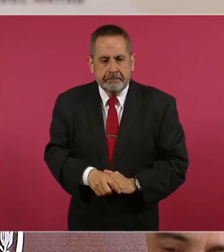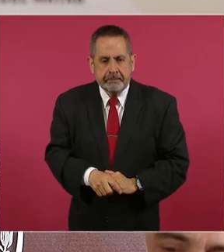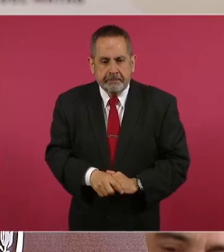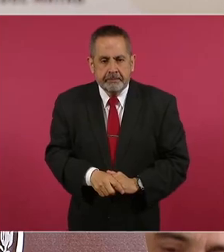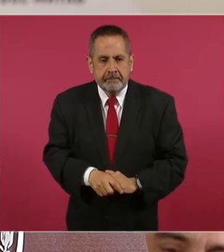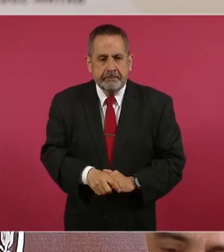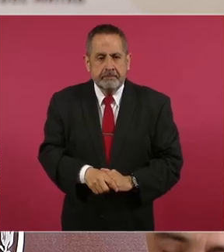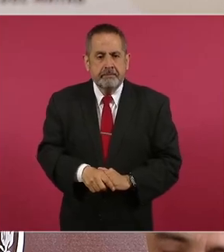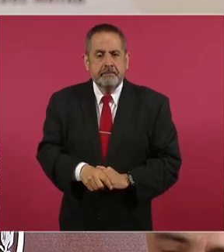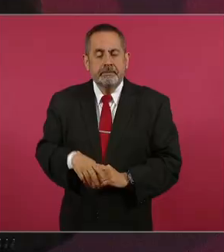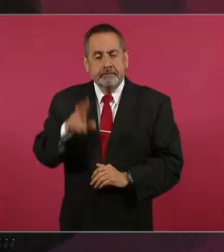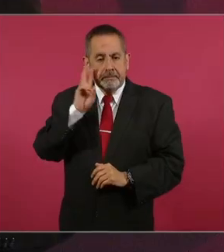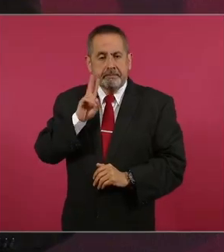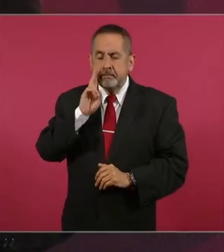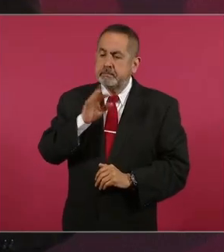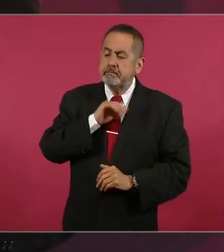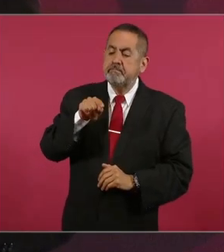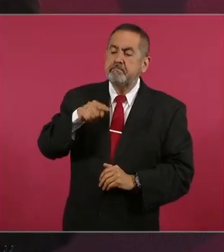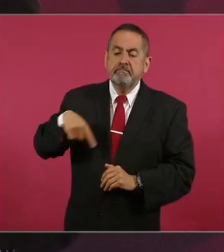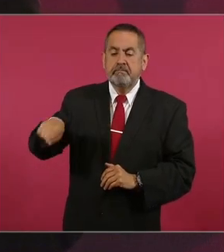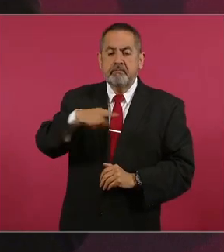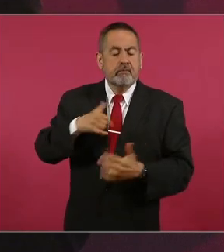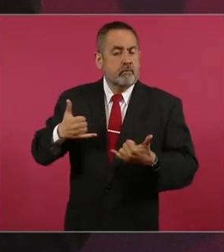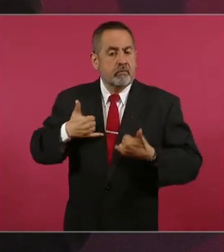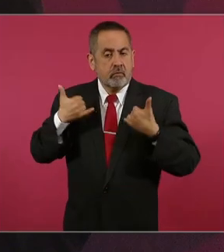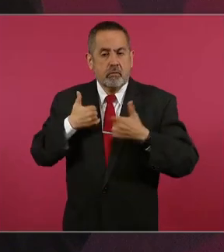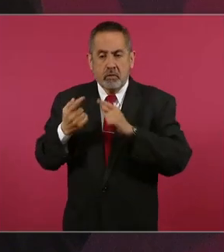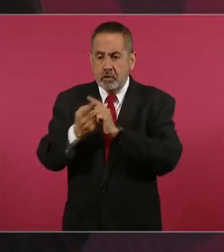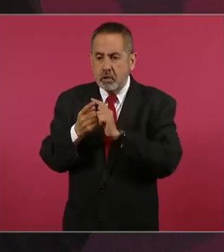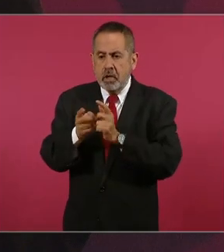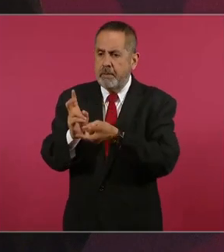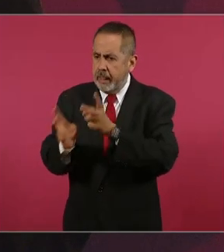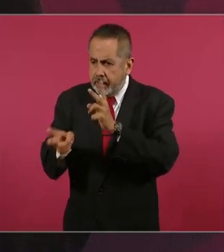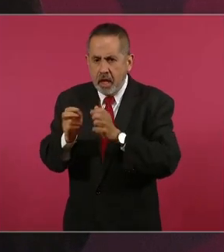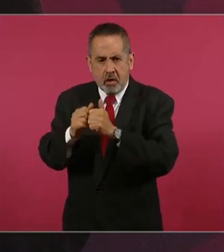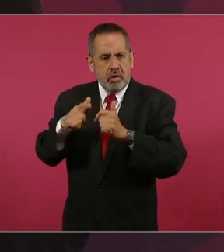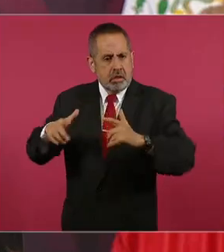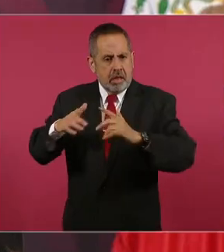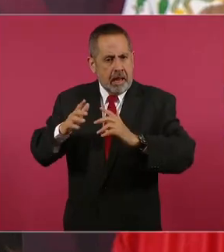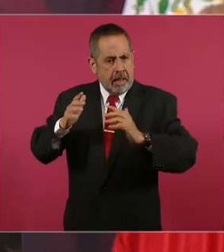se puedan tratar más con los jóvenes los temas sociales.